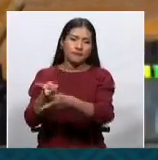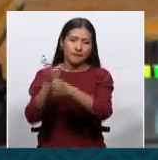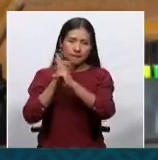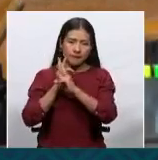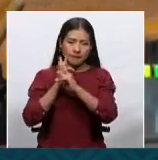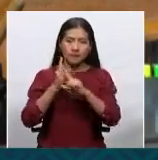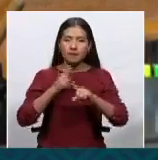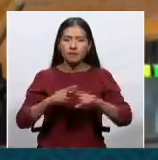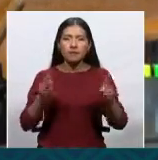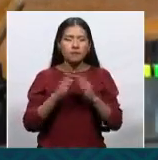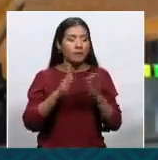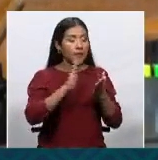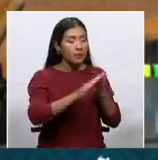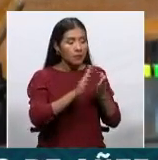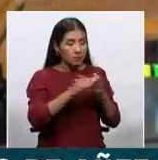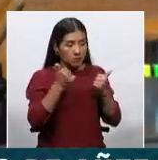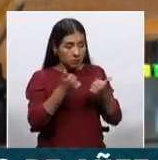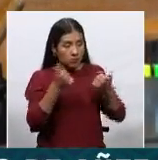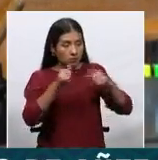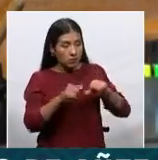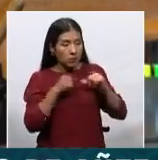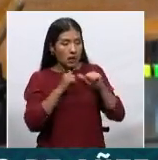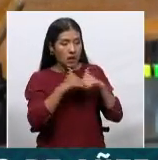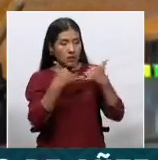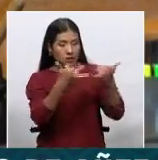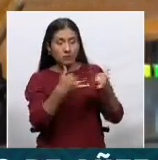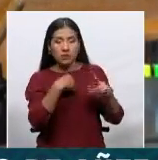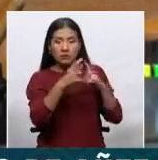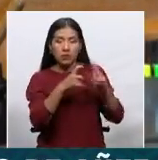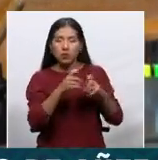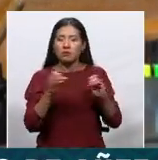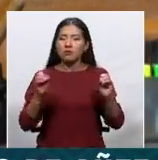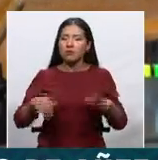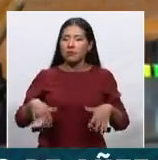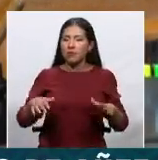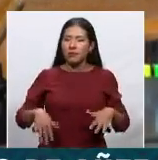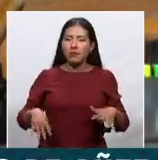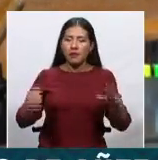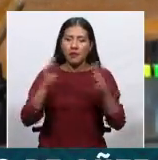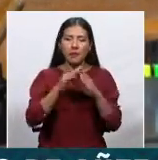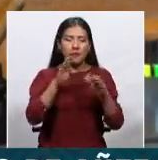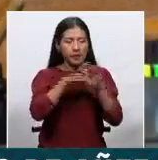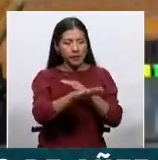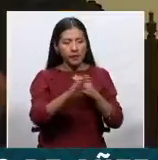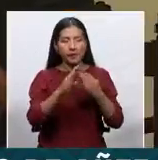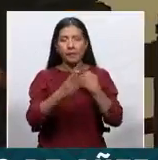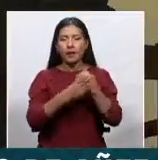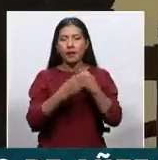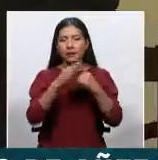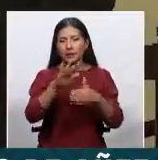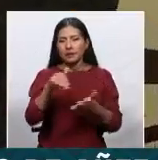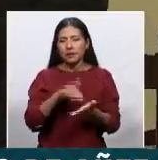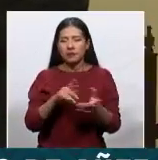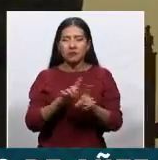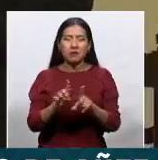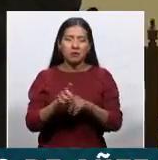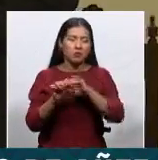ante la Asamblea. E internamente en el Banco Central se saltaron procedimientos.